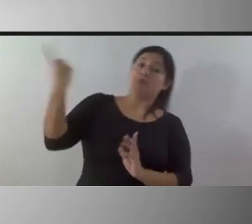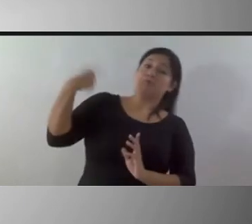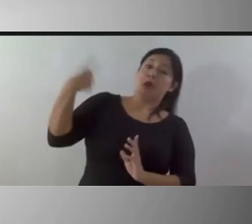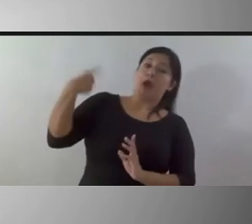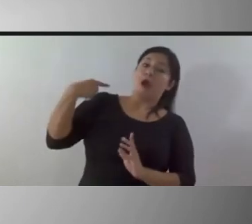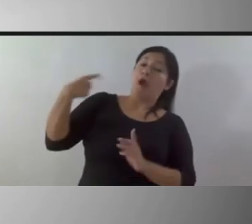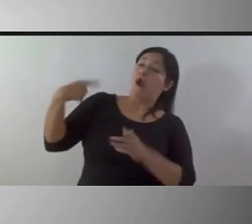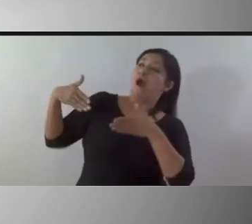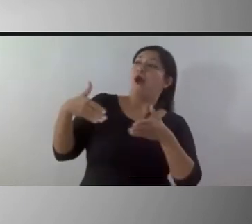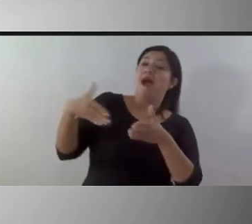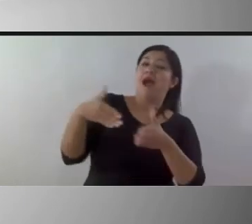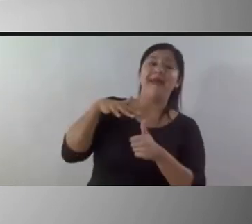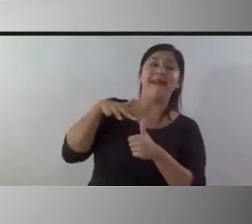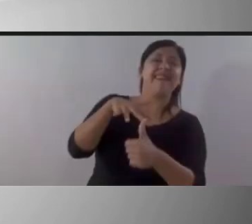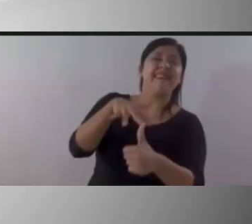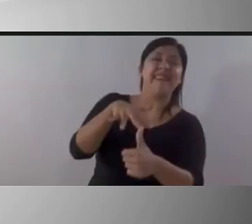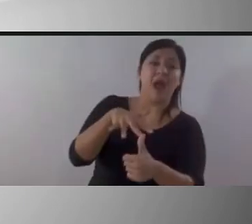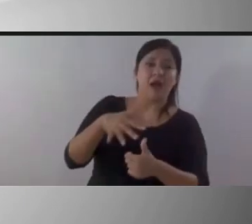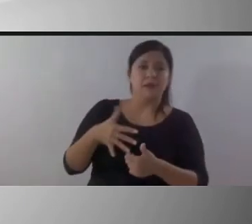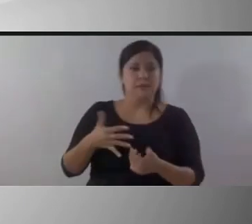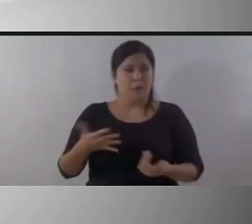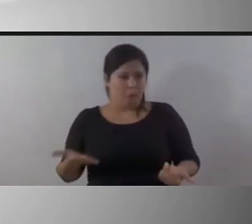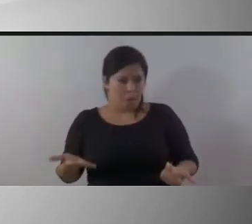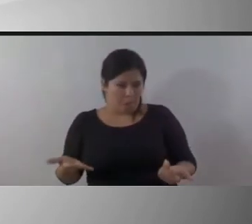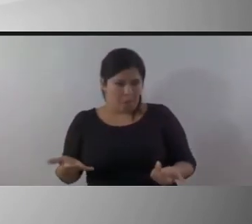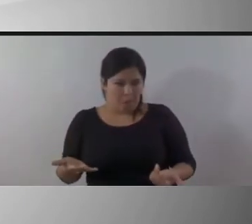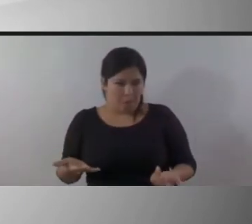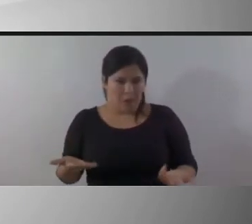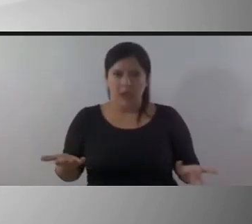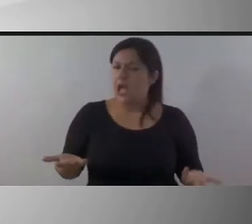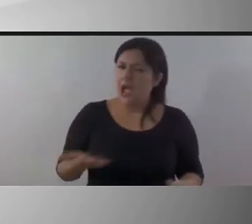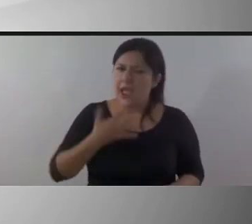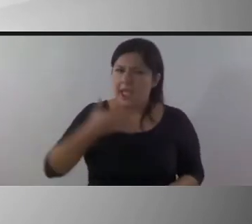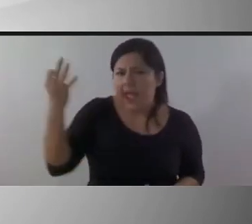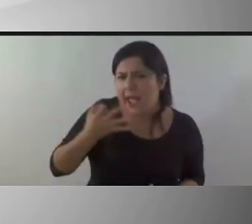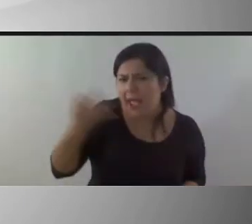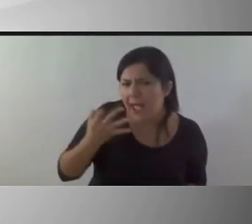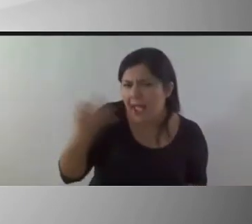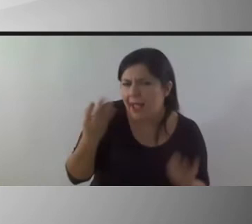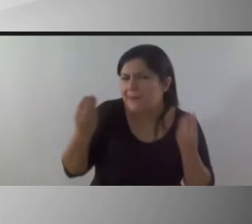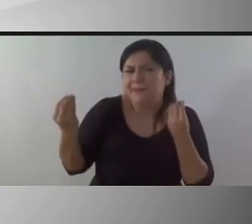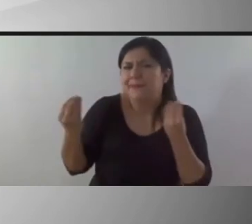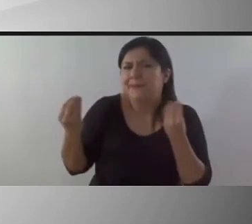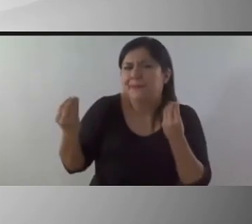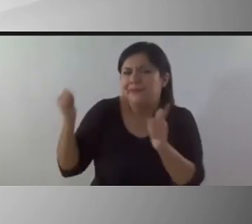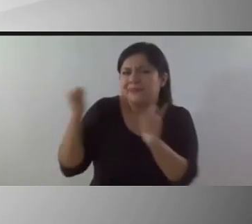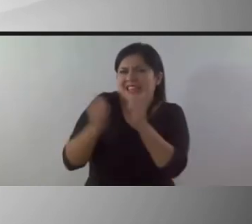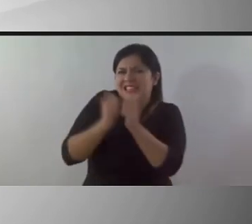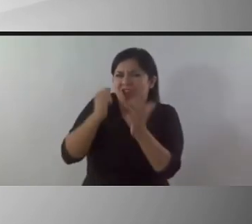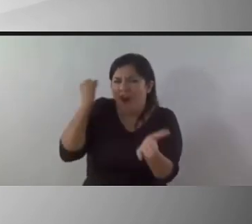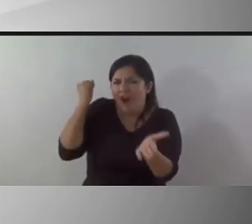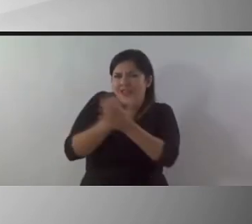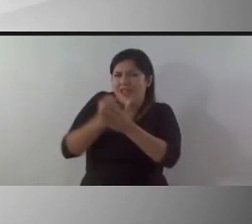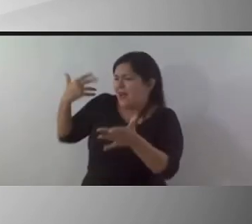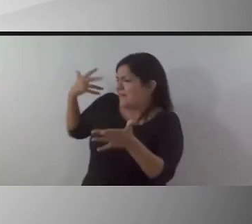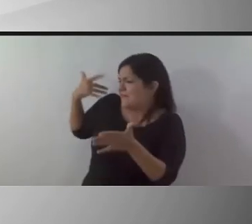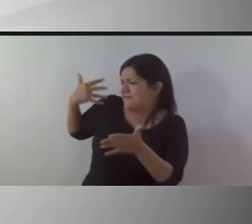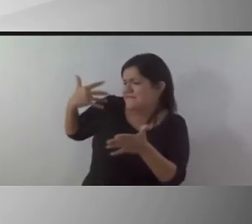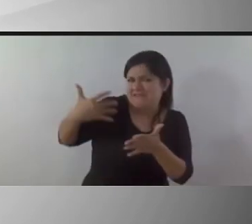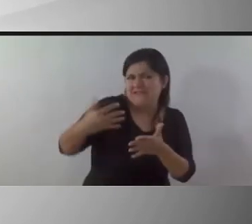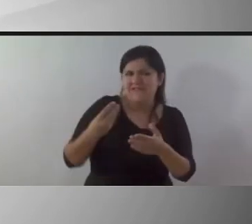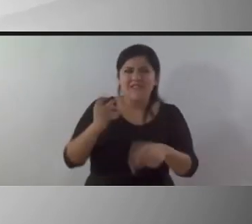cuando en realidad la verdad de la milanesa es que la historia nos muestra que los momentos